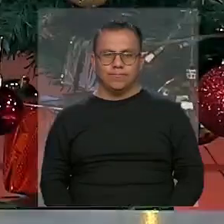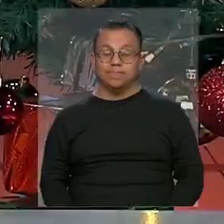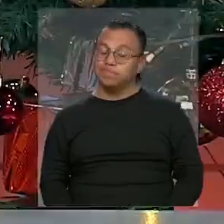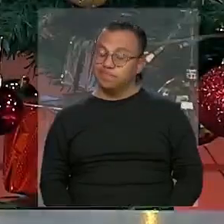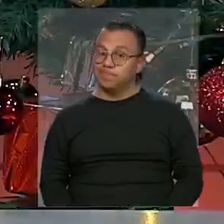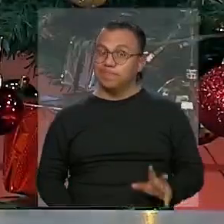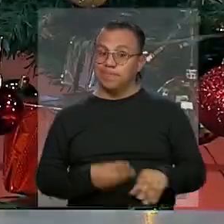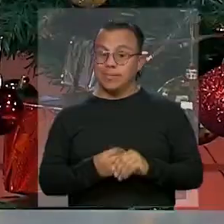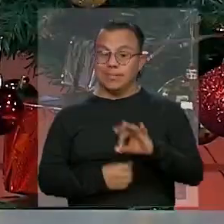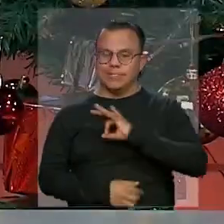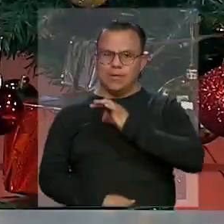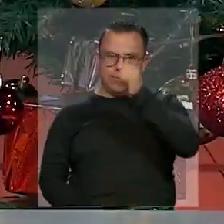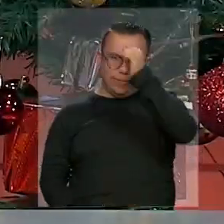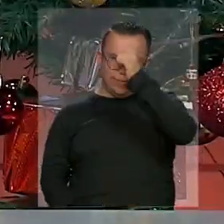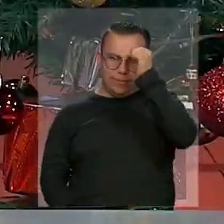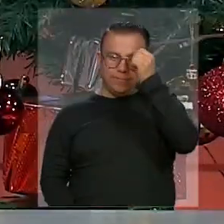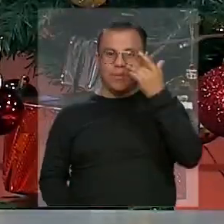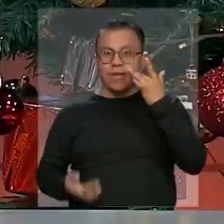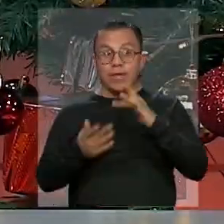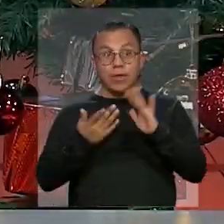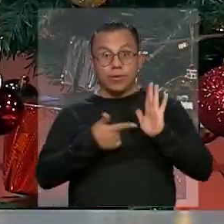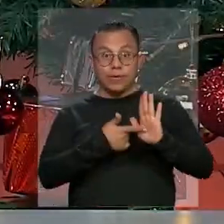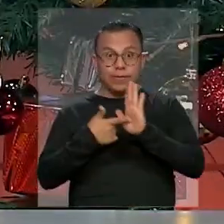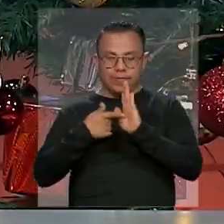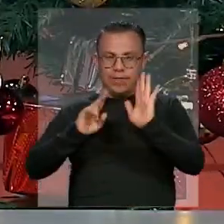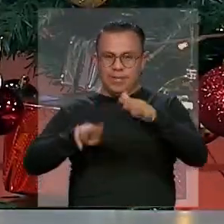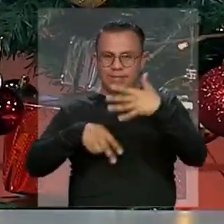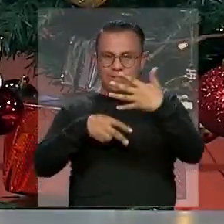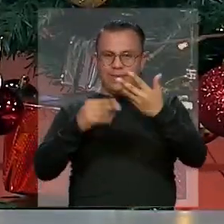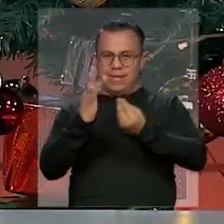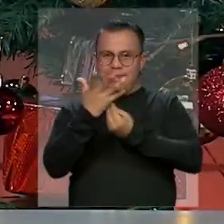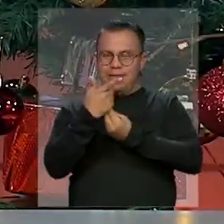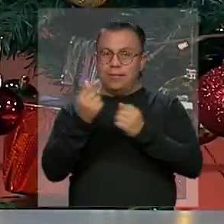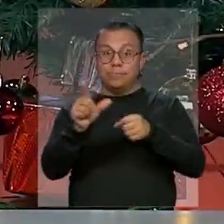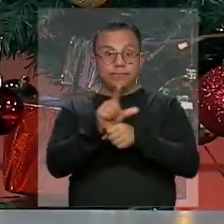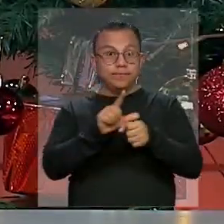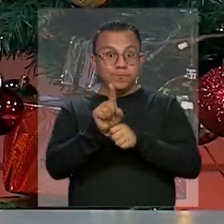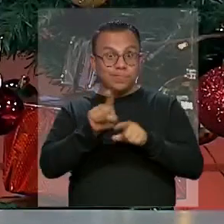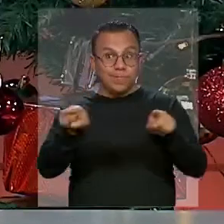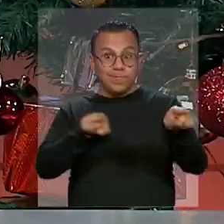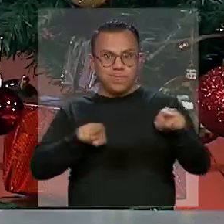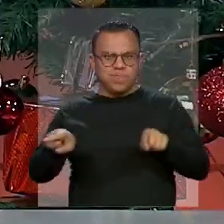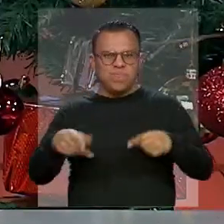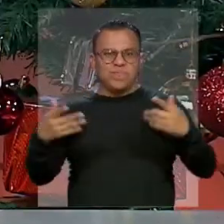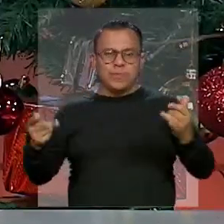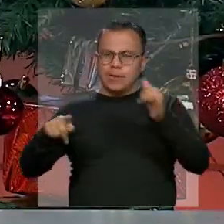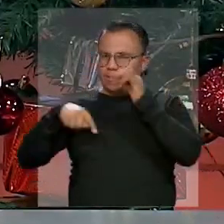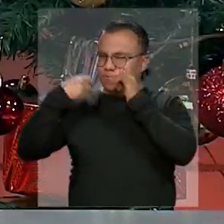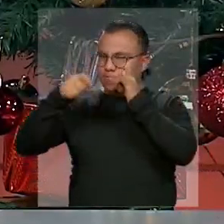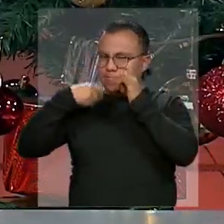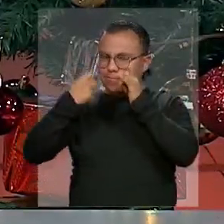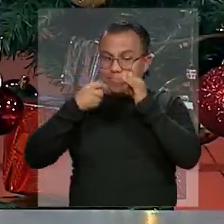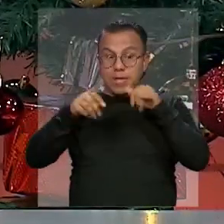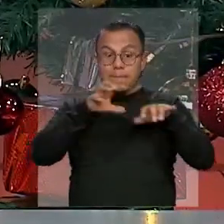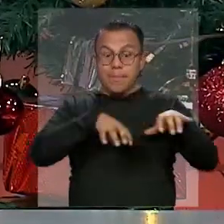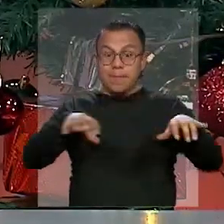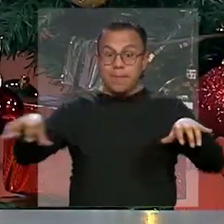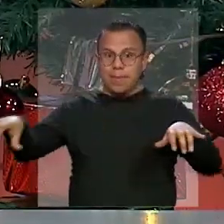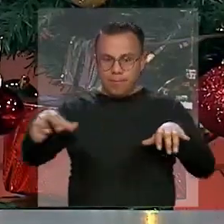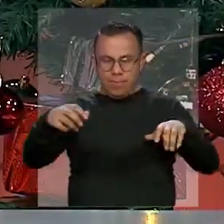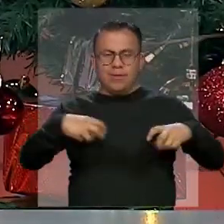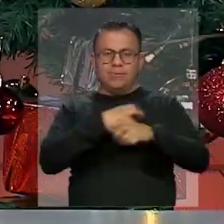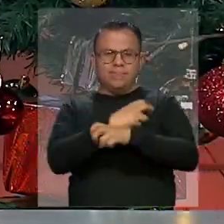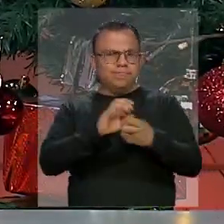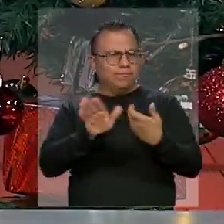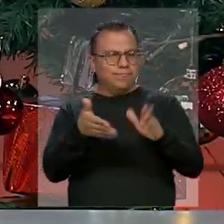También este fin de semana disfrute de una gran muestra del séptimo arte que llegará a las localidades de la ciudad, la Cinemateca Rodante y al parque son el